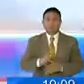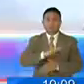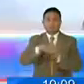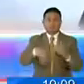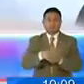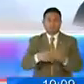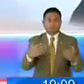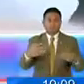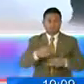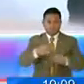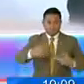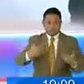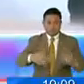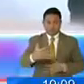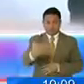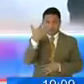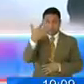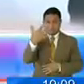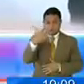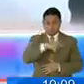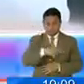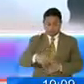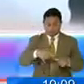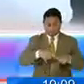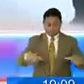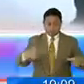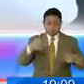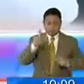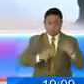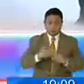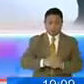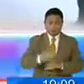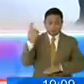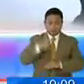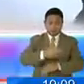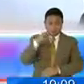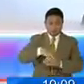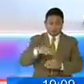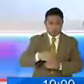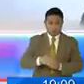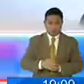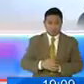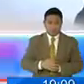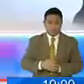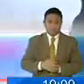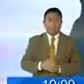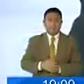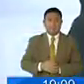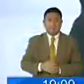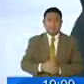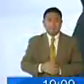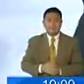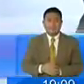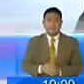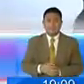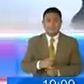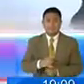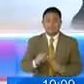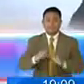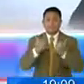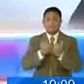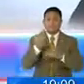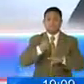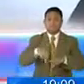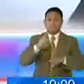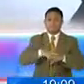material, las 5 papeletas que va a tener los ciudadanos el día de la elección, la papeleta del binomio presidencial de asambleístas